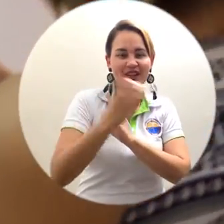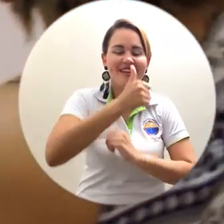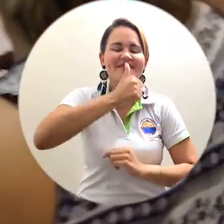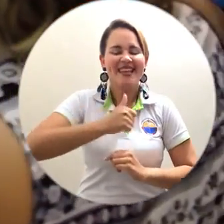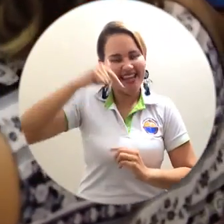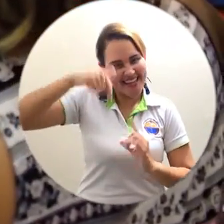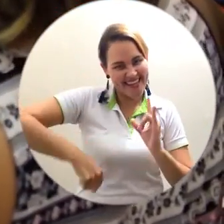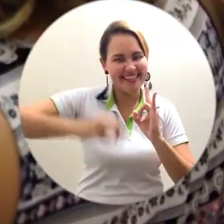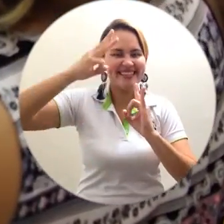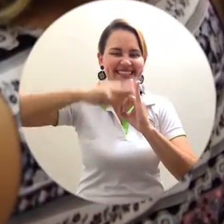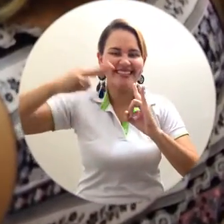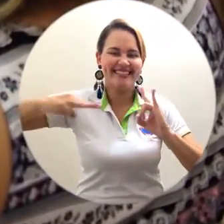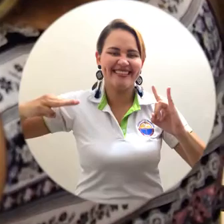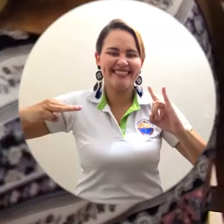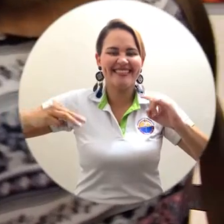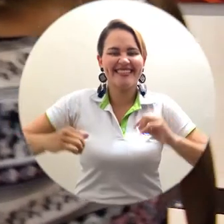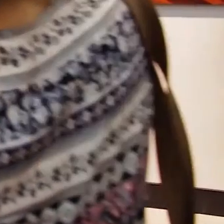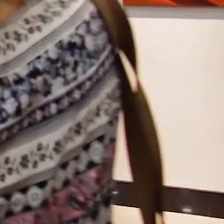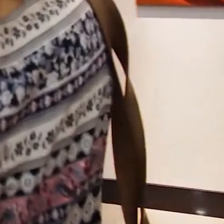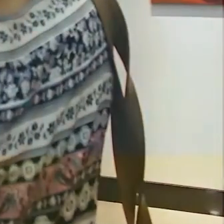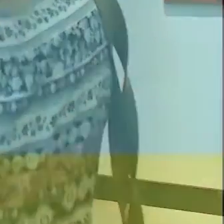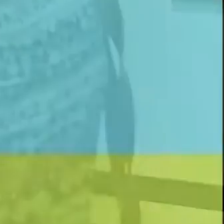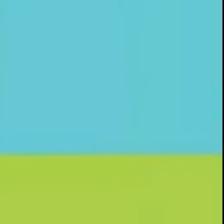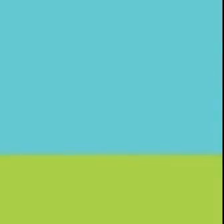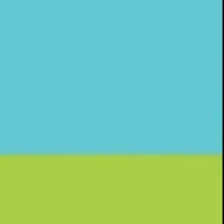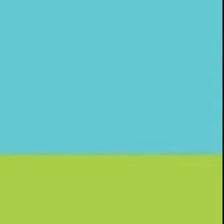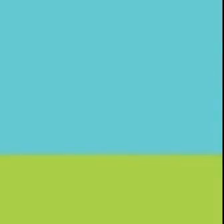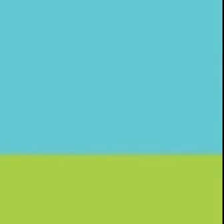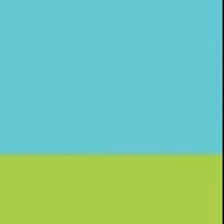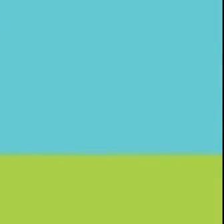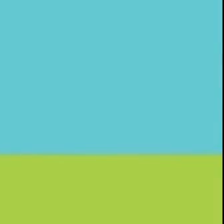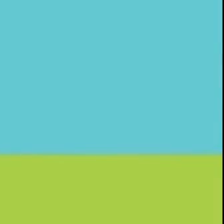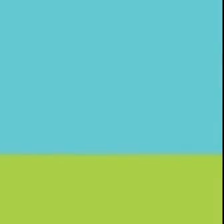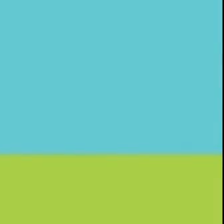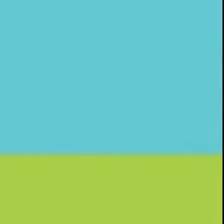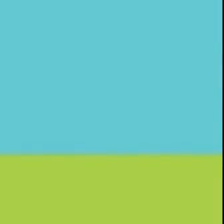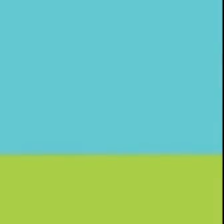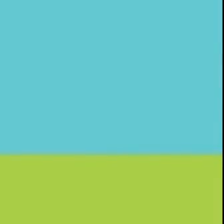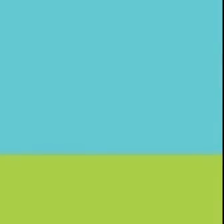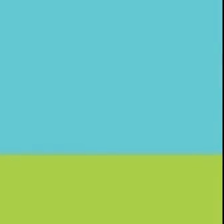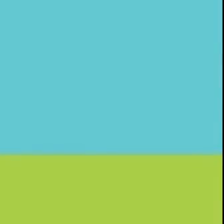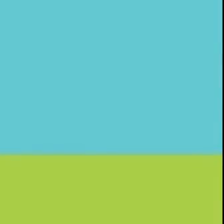Multicultural y Resiliente de Unimagdalena.